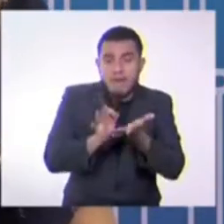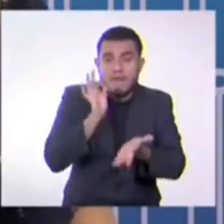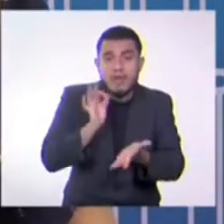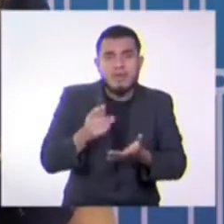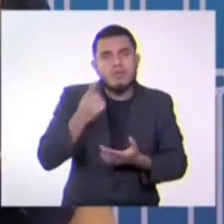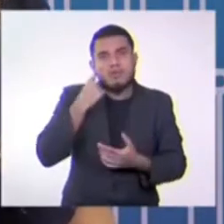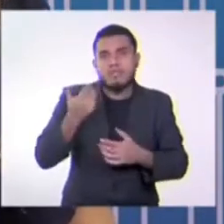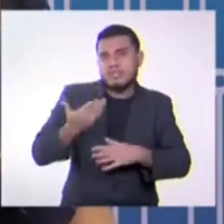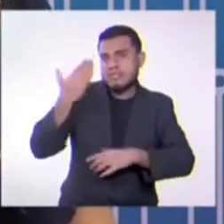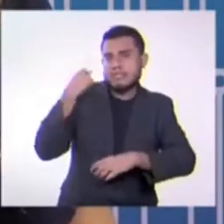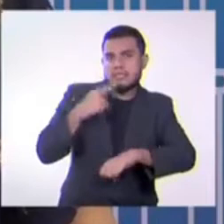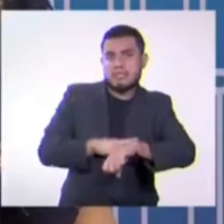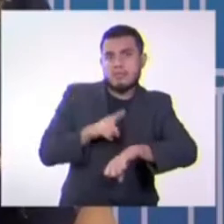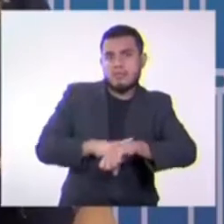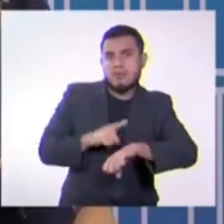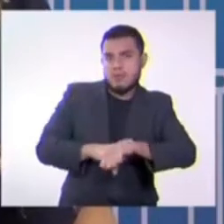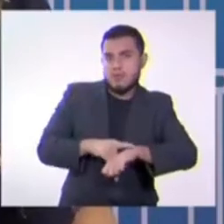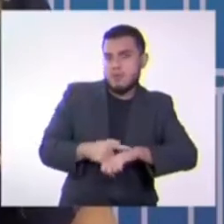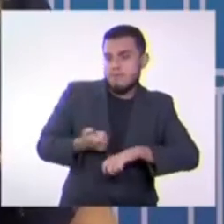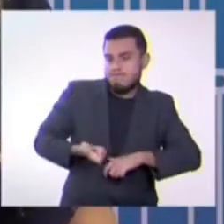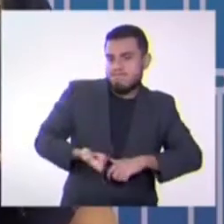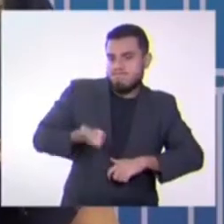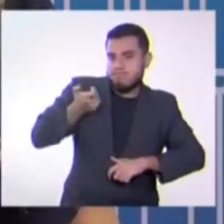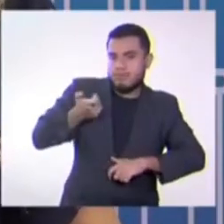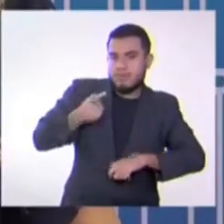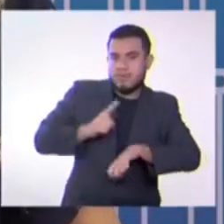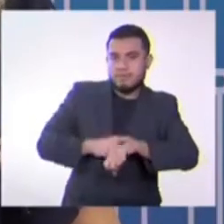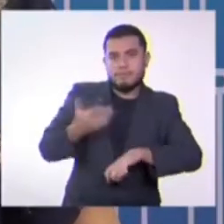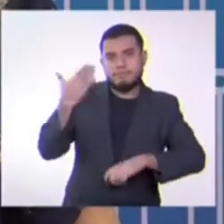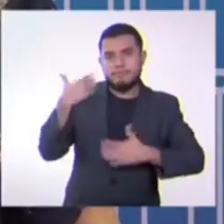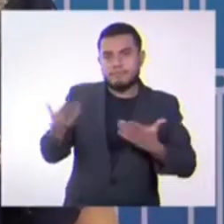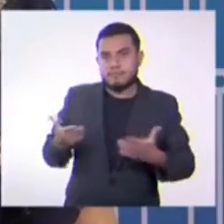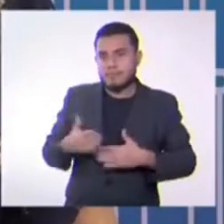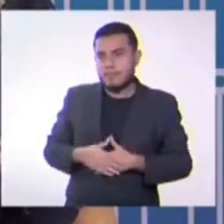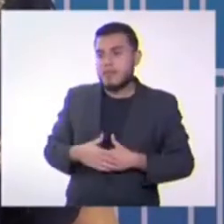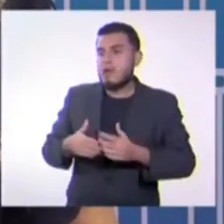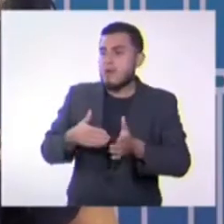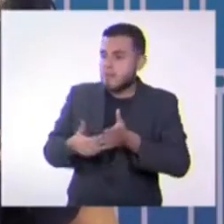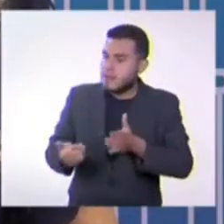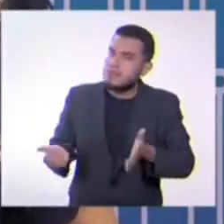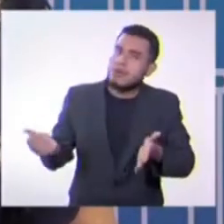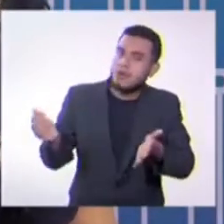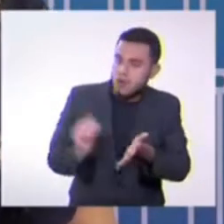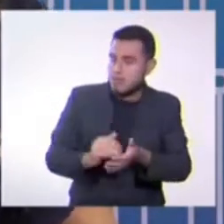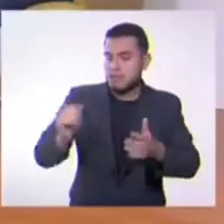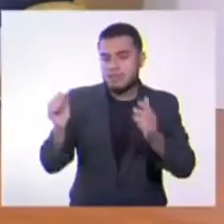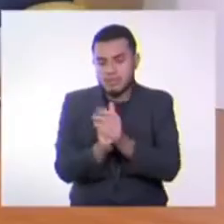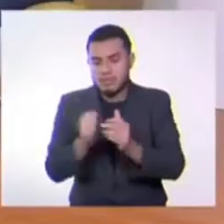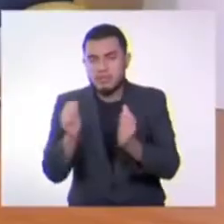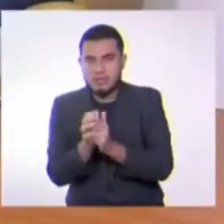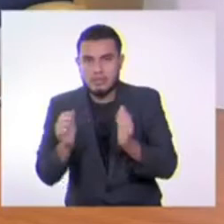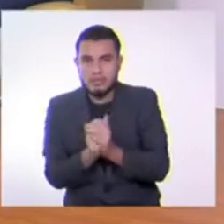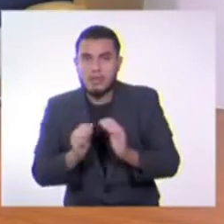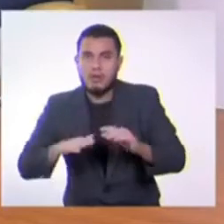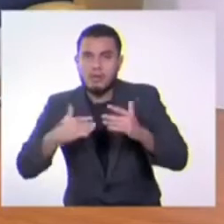se estaba en auge en ese momento, y comienza otra vez el conflicto, porque a través de la ley,